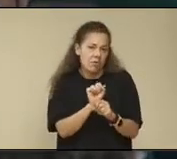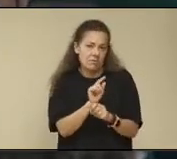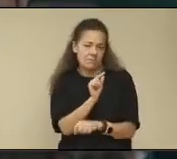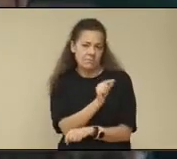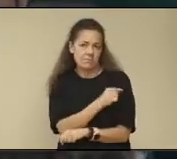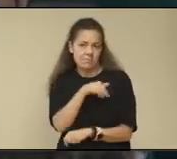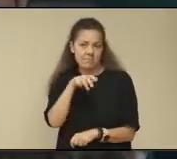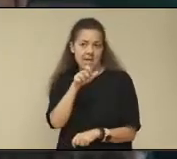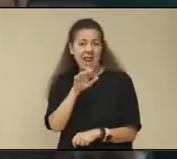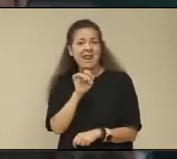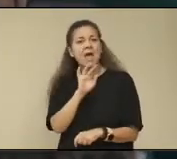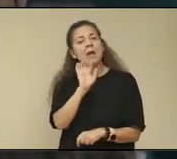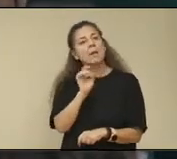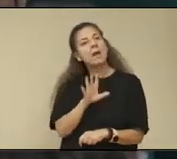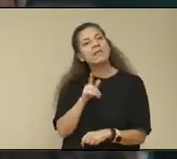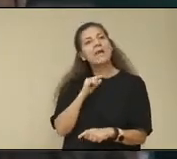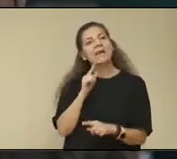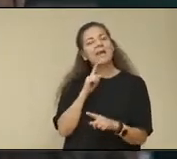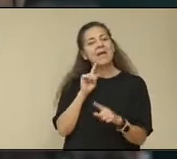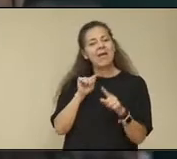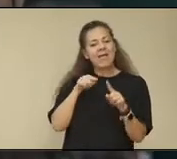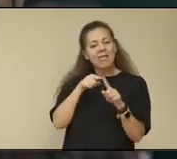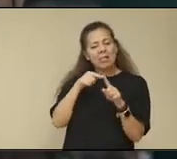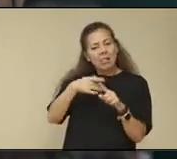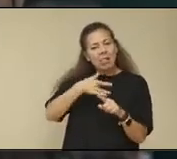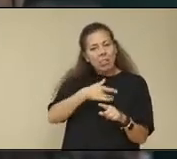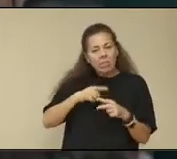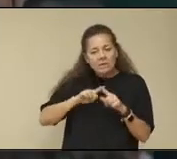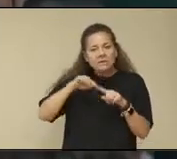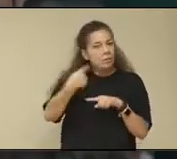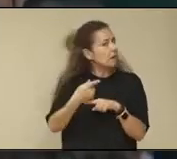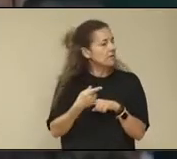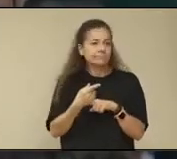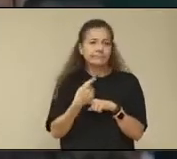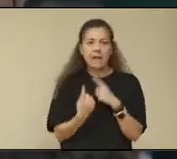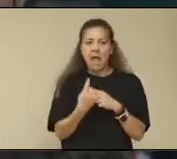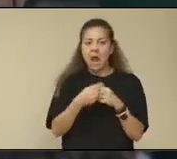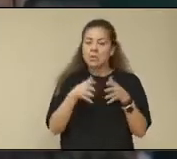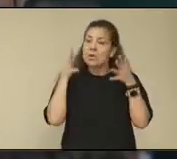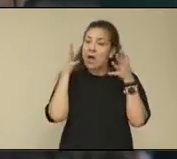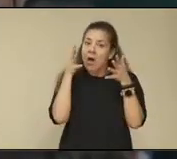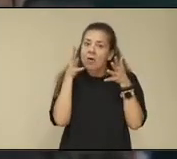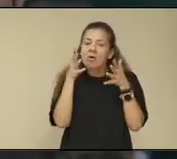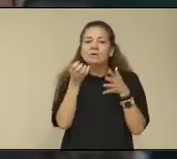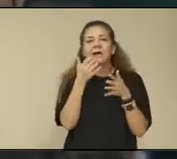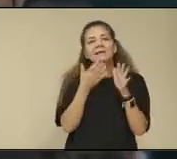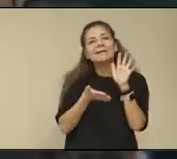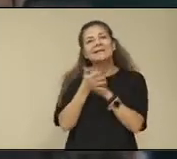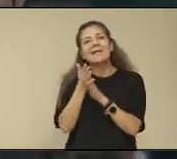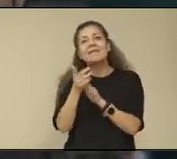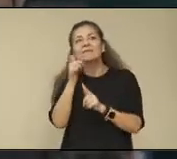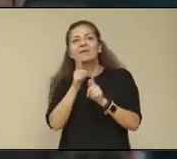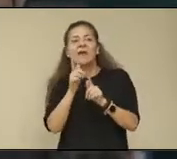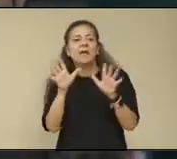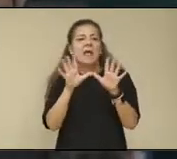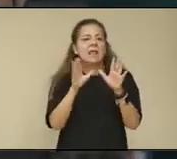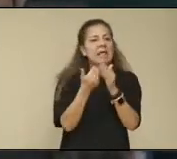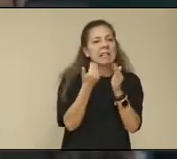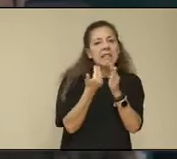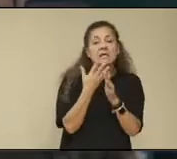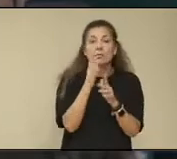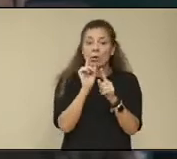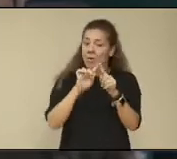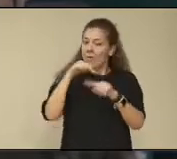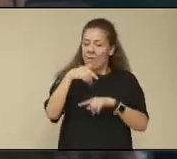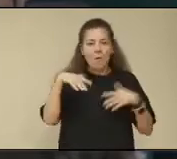que parecía que tenía bastantes efectos secundarios y que había gente que no te la recomendaba si solo ibas 10 días o 15 días por la cantidad de efectos